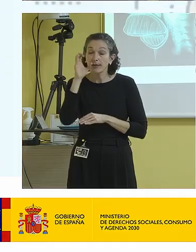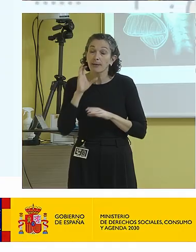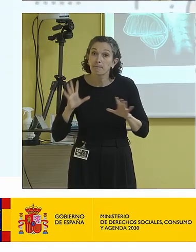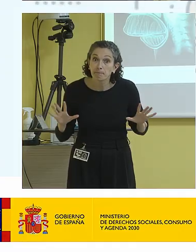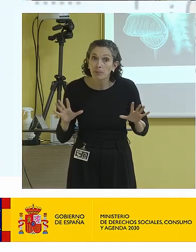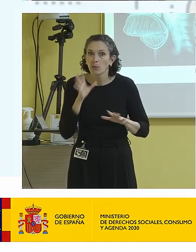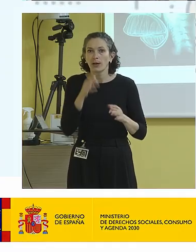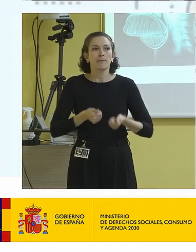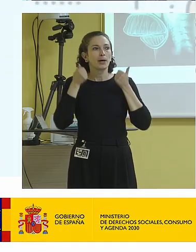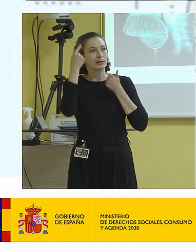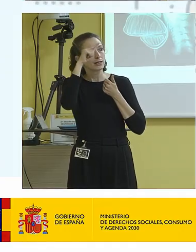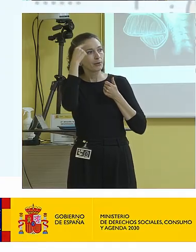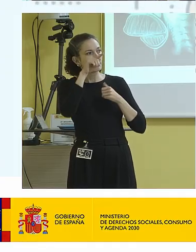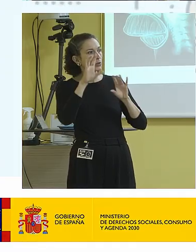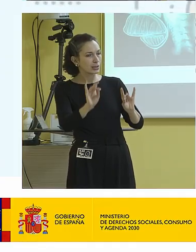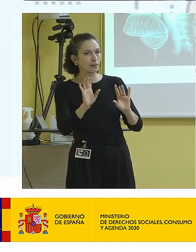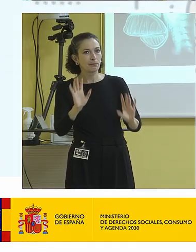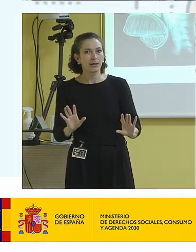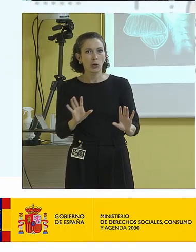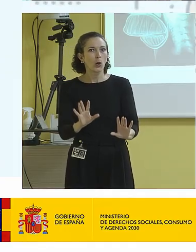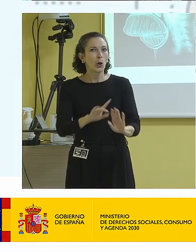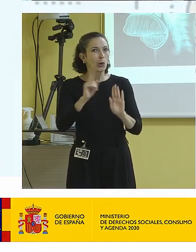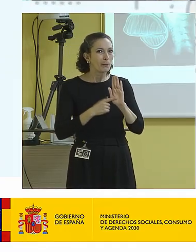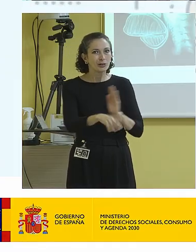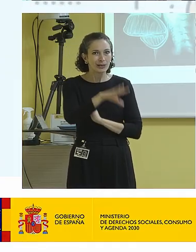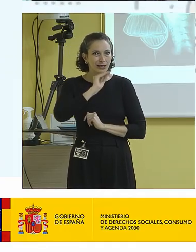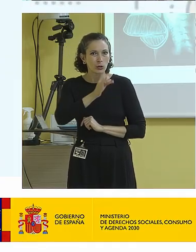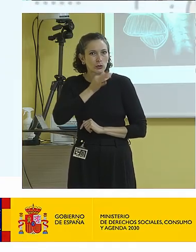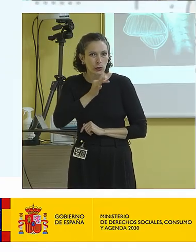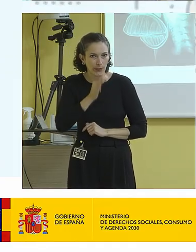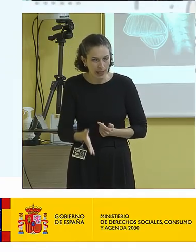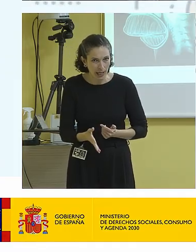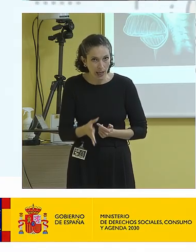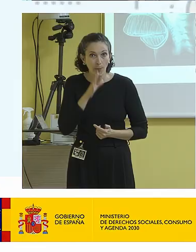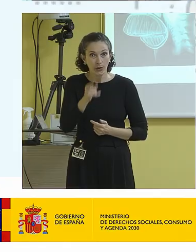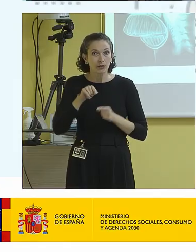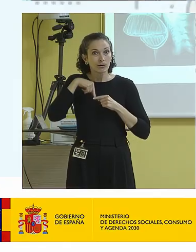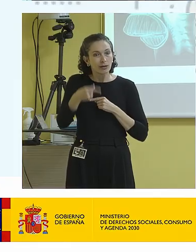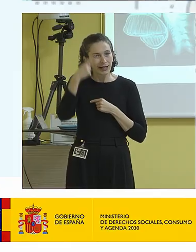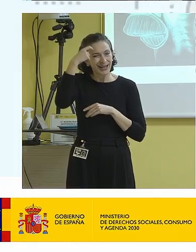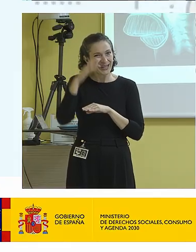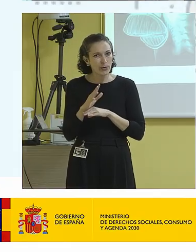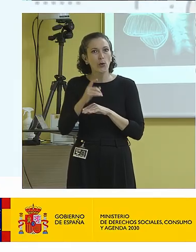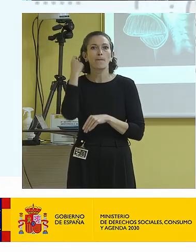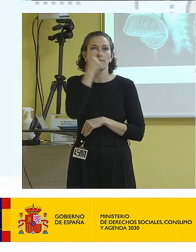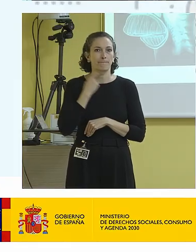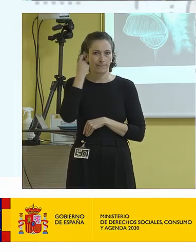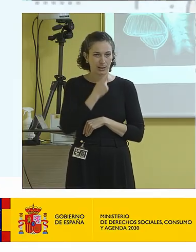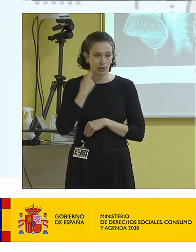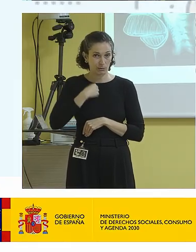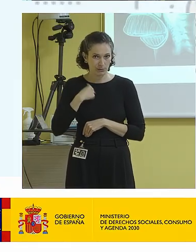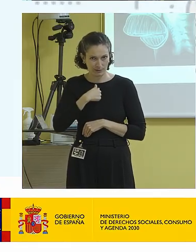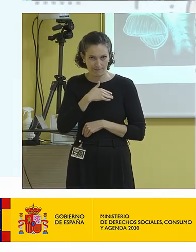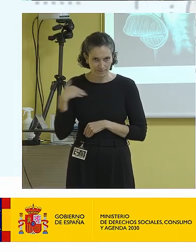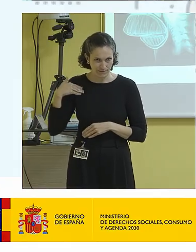más, pero no acabamos de entenderlo del todo. Y eso es lo que nos lleva a los neuromitos, que es a donde yo os quiero